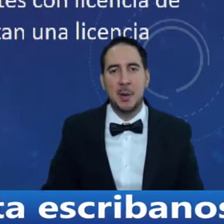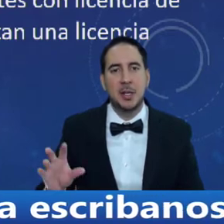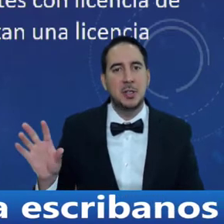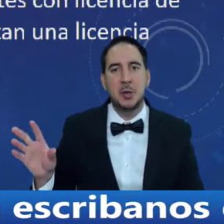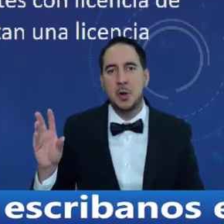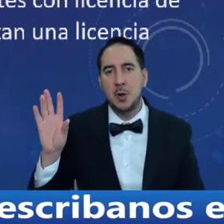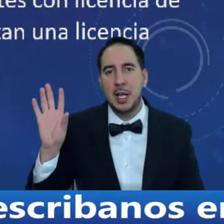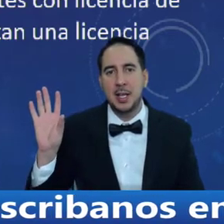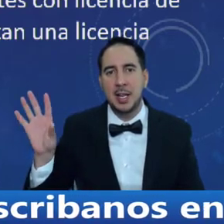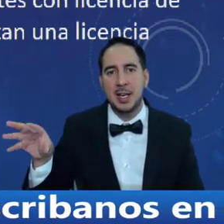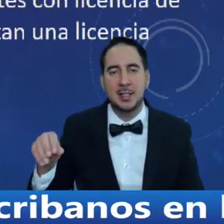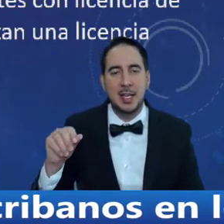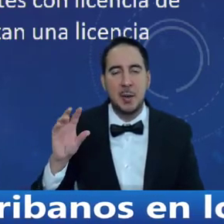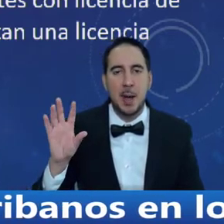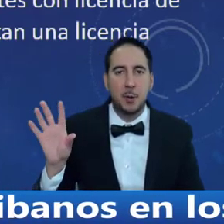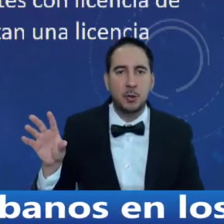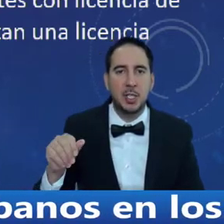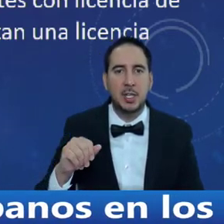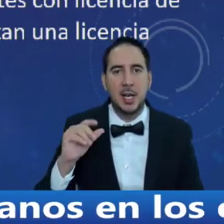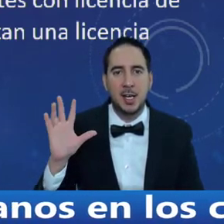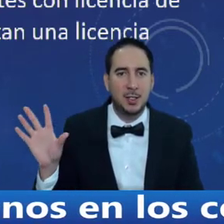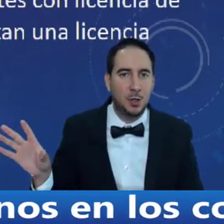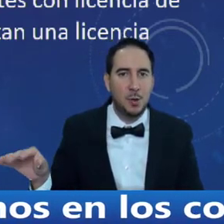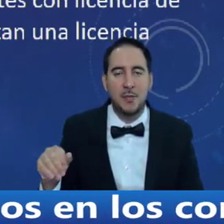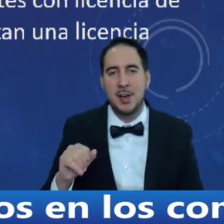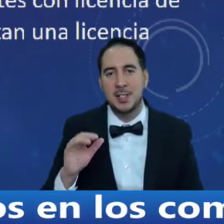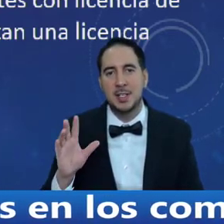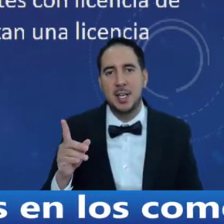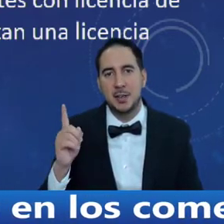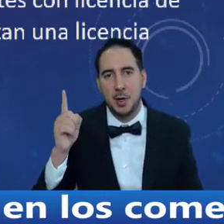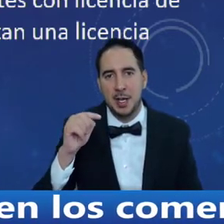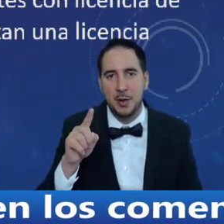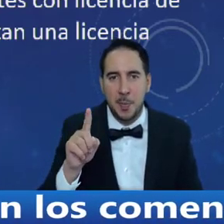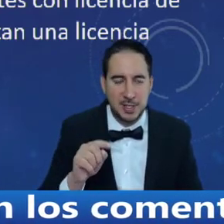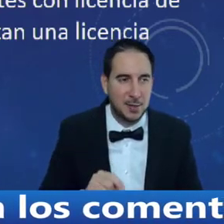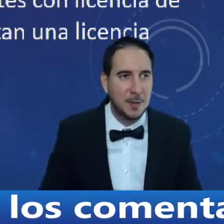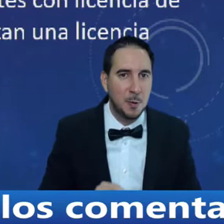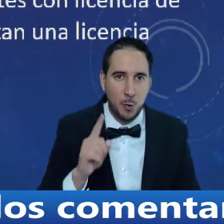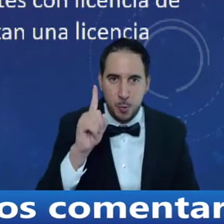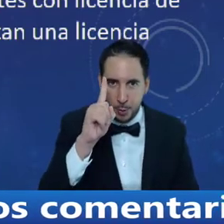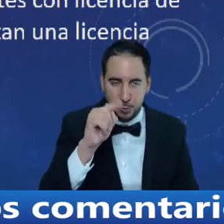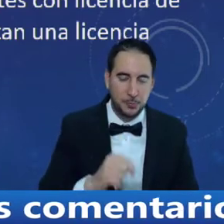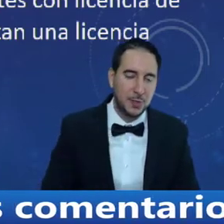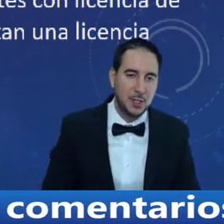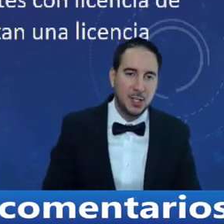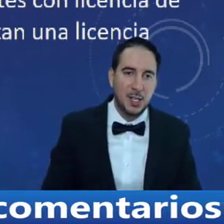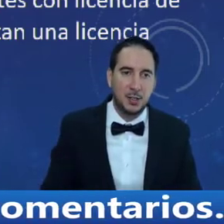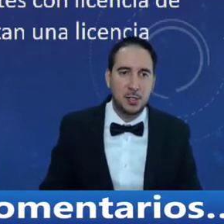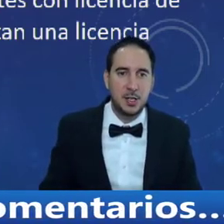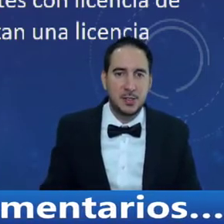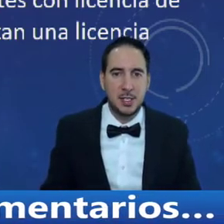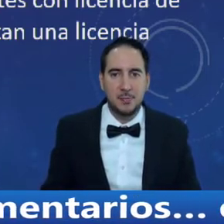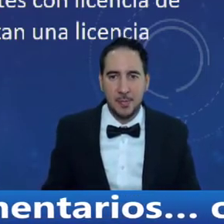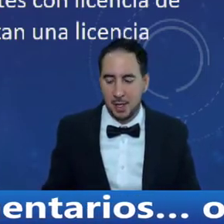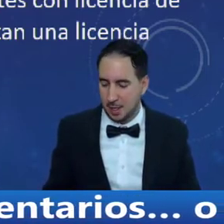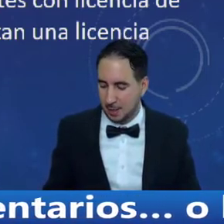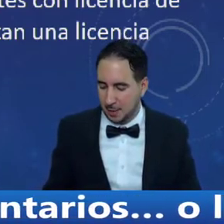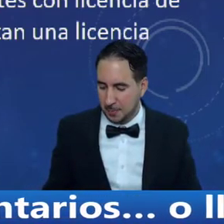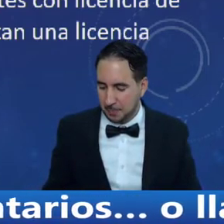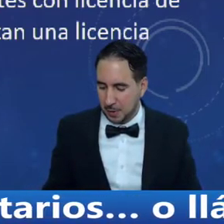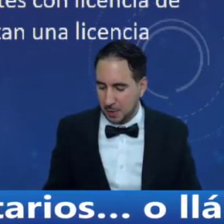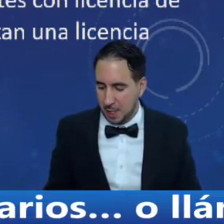la, me habían dicho que la de más cortita, es todo más fácil y ahí fue la que no pasé, por un punto. Entonces, sí,